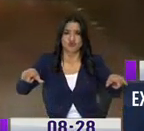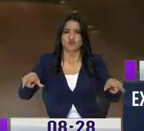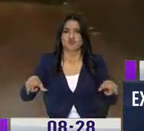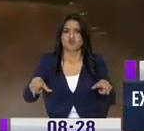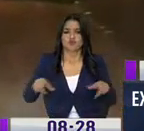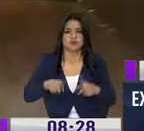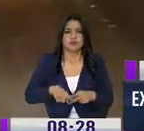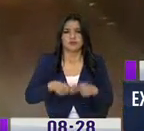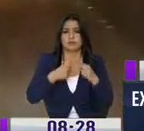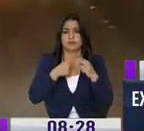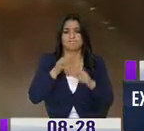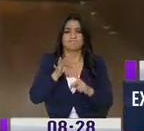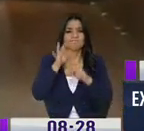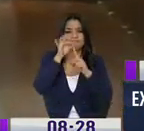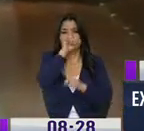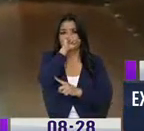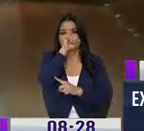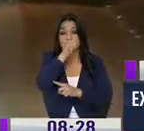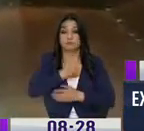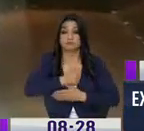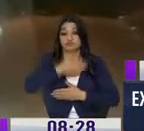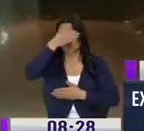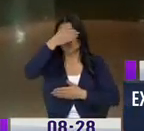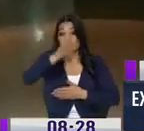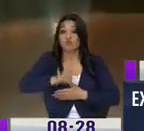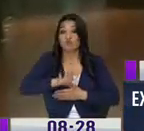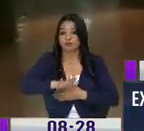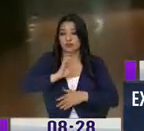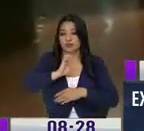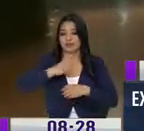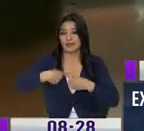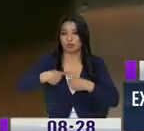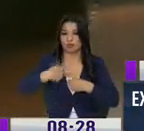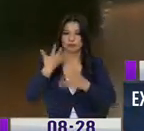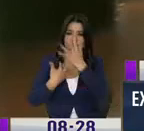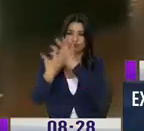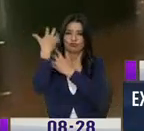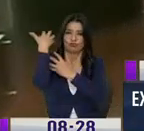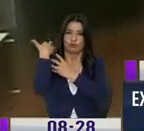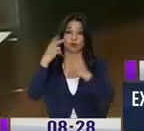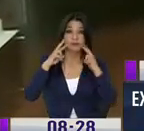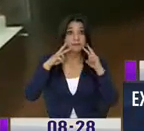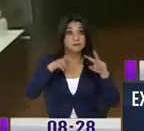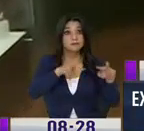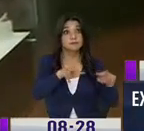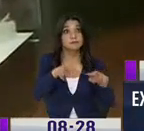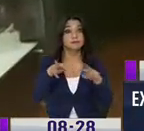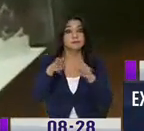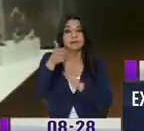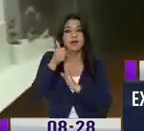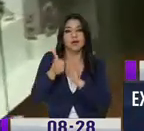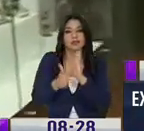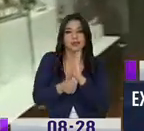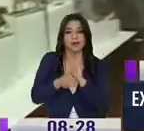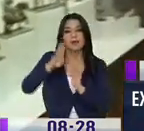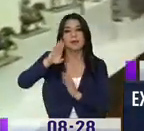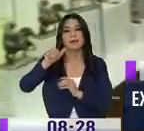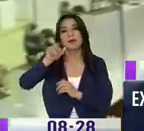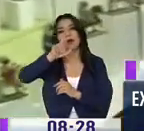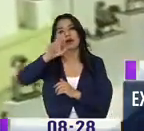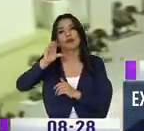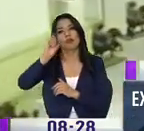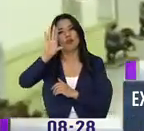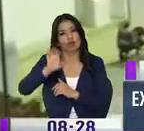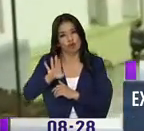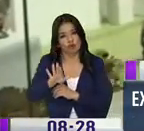histórico. Es algo extraordinario, ya que se puede vislumbrar lo que es el arte del barroco quiteño, un